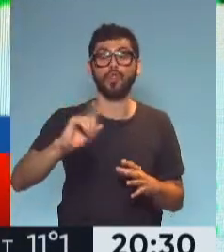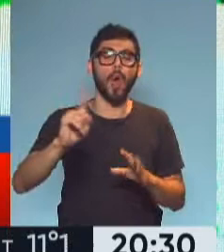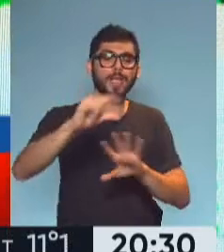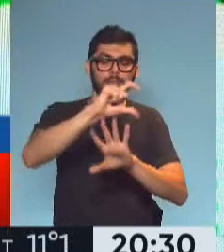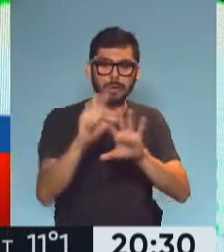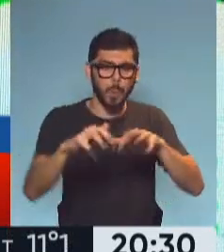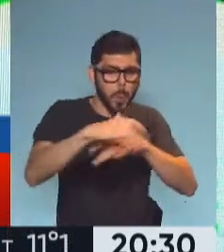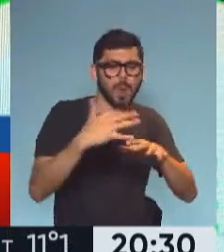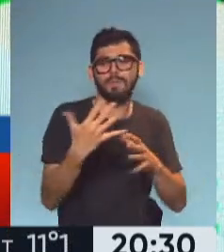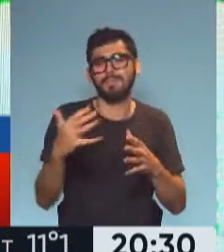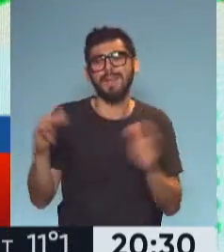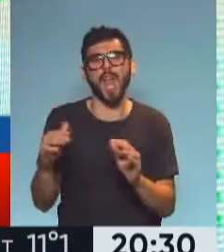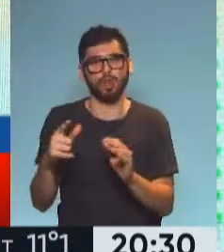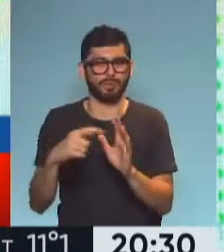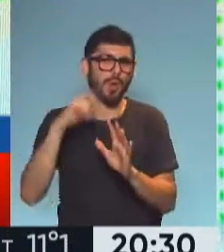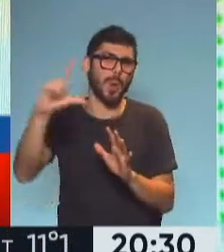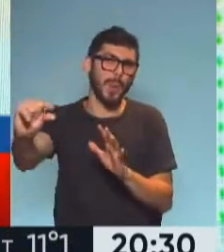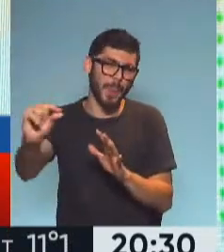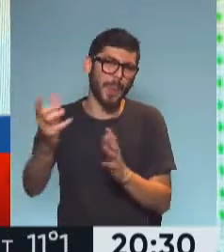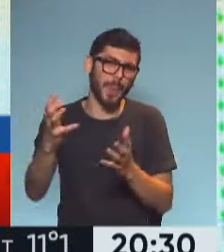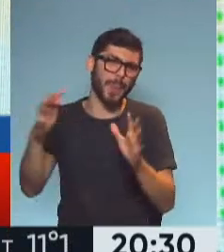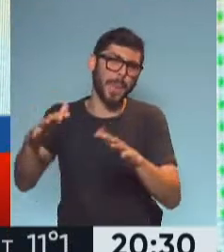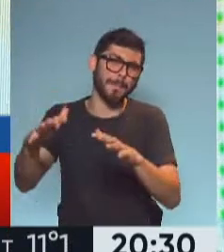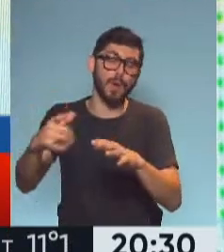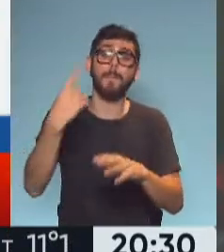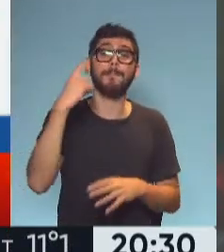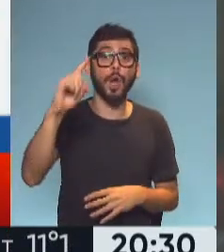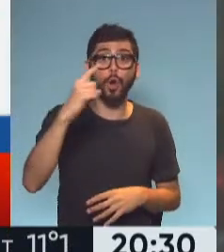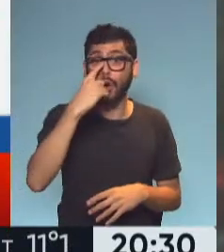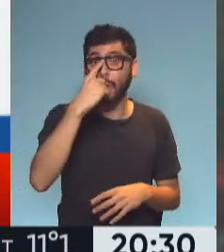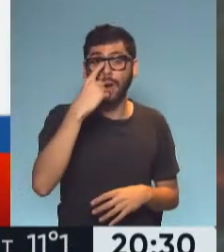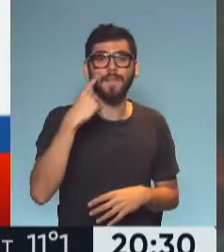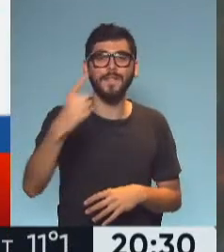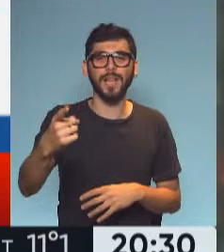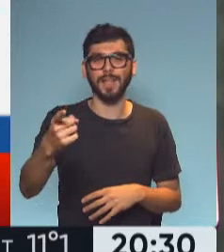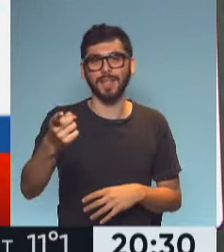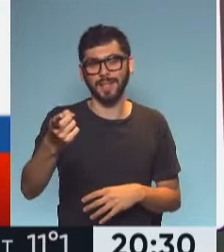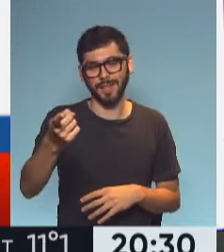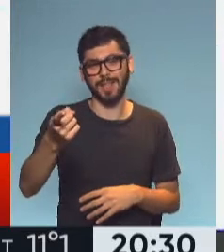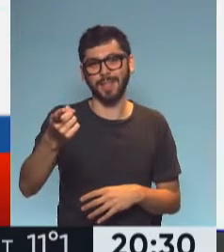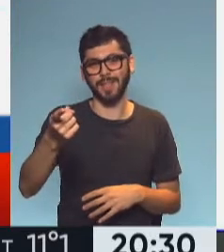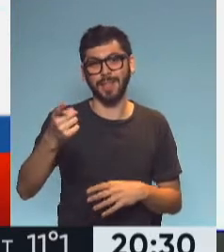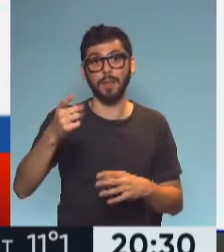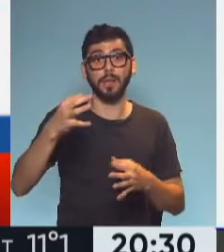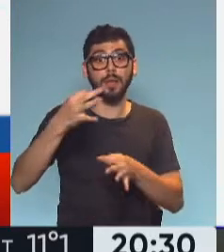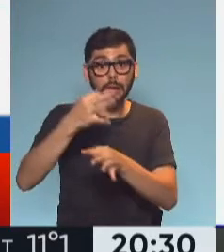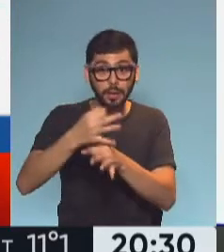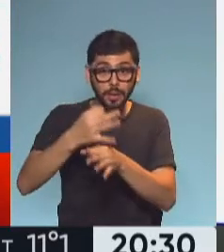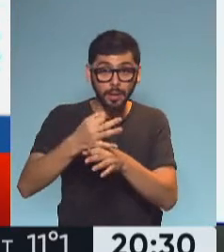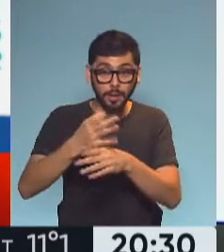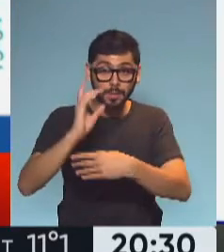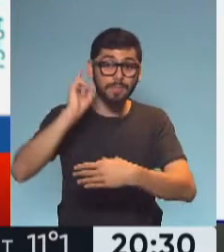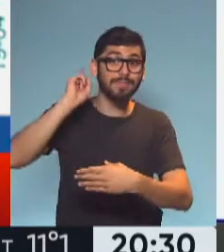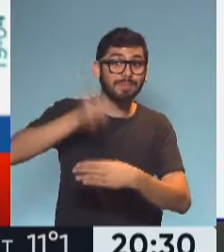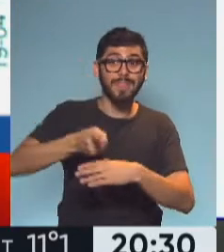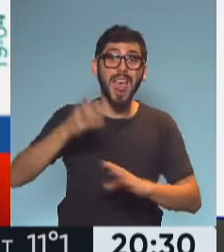que tiene poca gente, pero fíjese después de que el asunto este de la presencialidad se